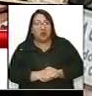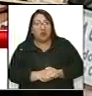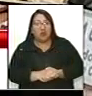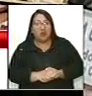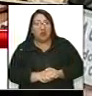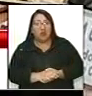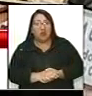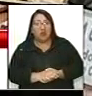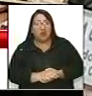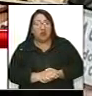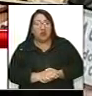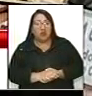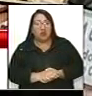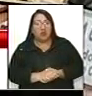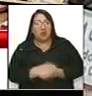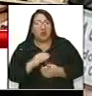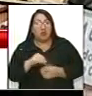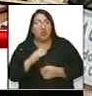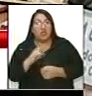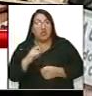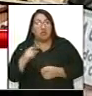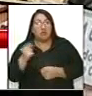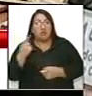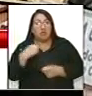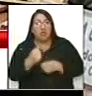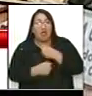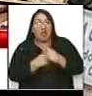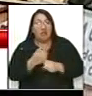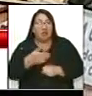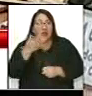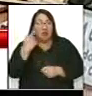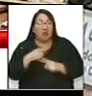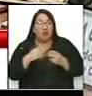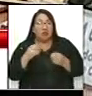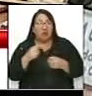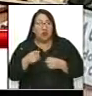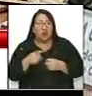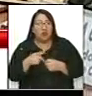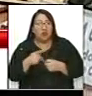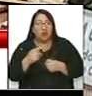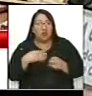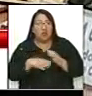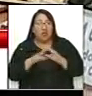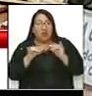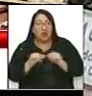decía, el machismo viene de años atrás, pero como así como ellos se van